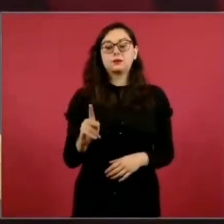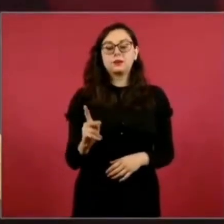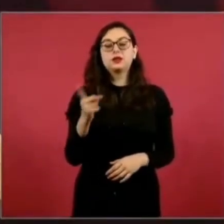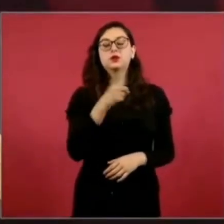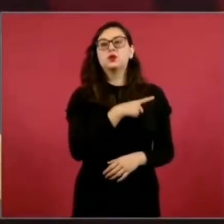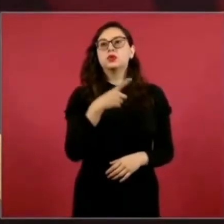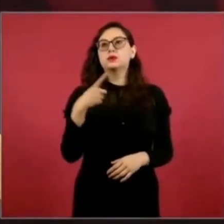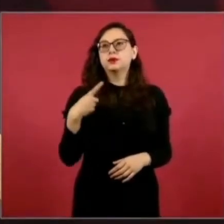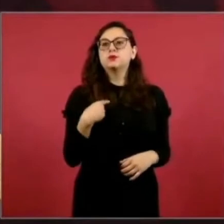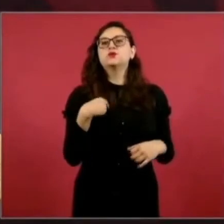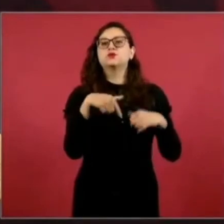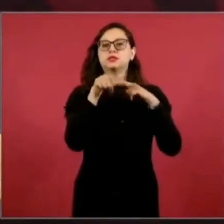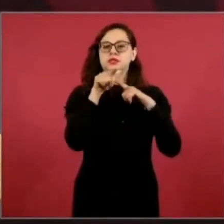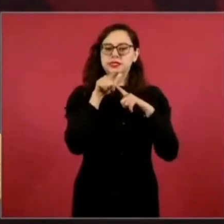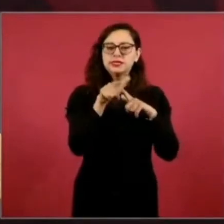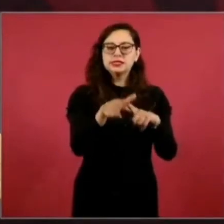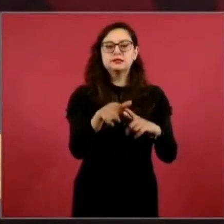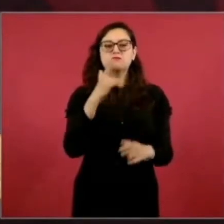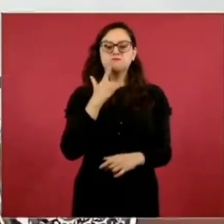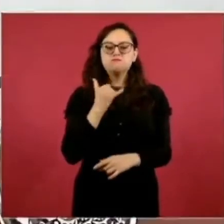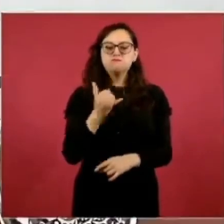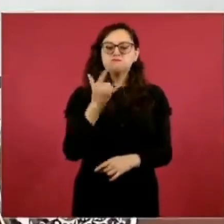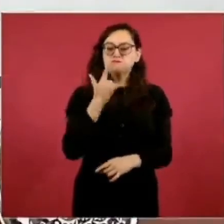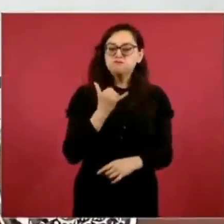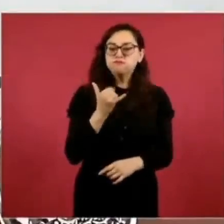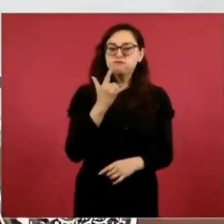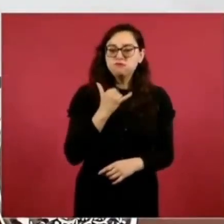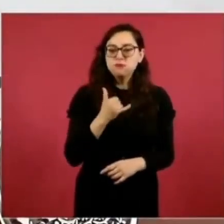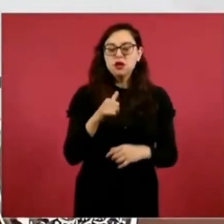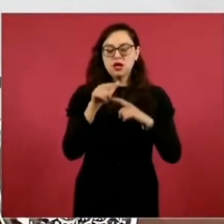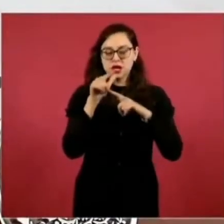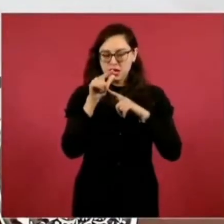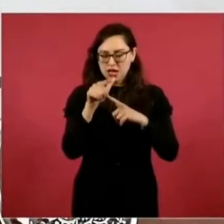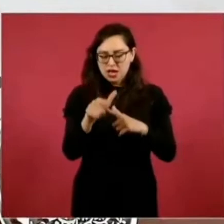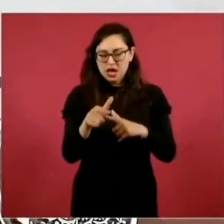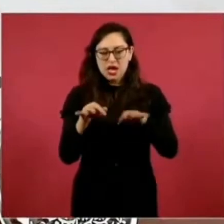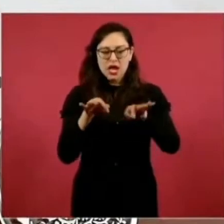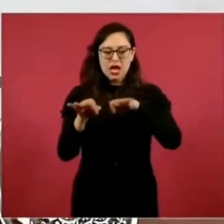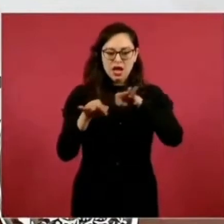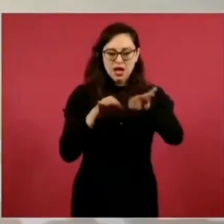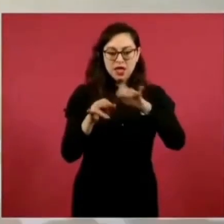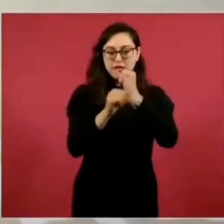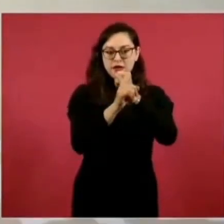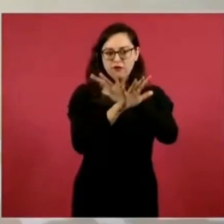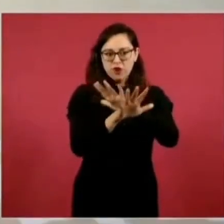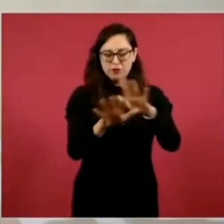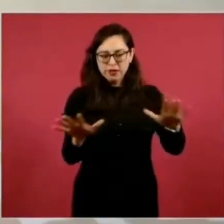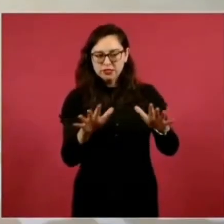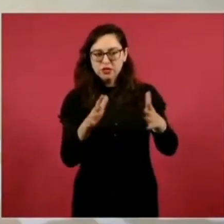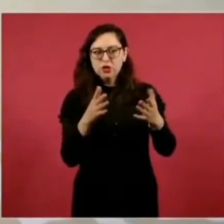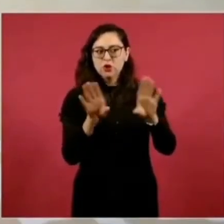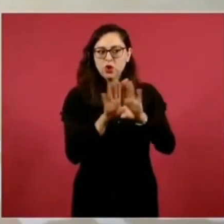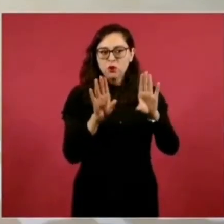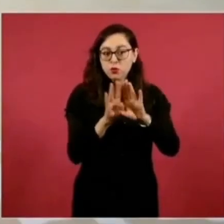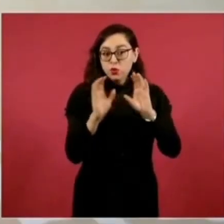eh trabajando de Cómo leer los periódicos de Cómo ser